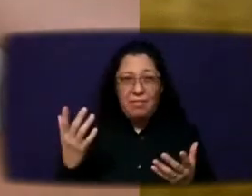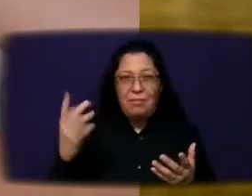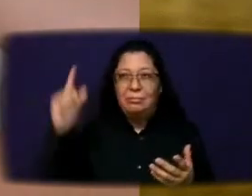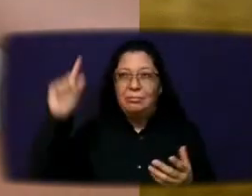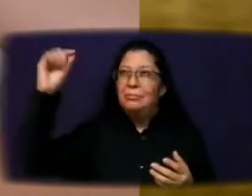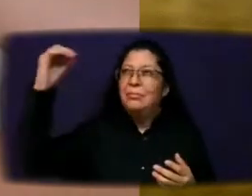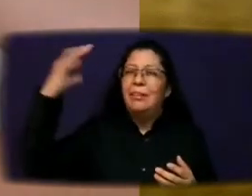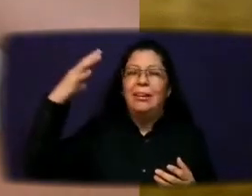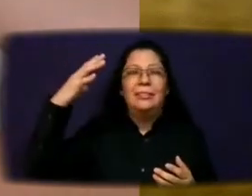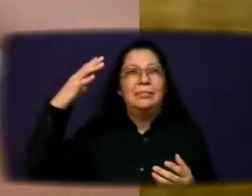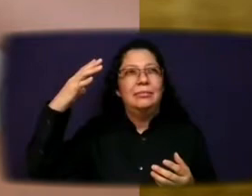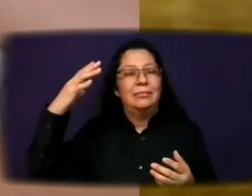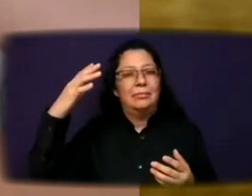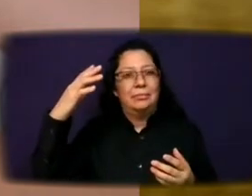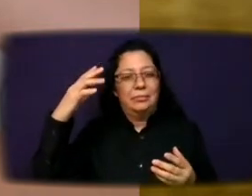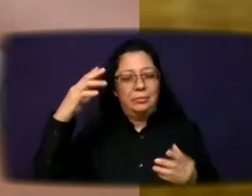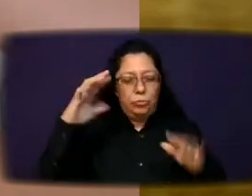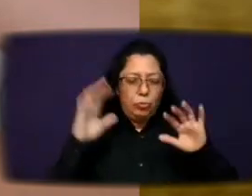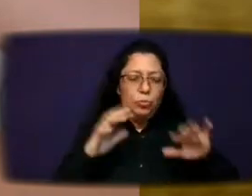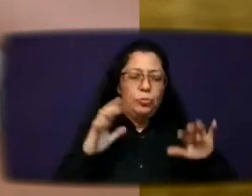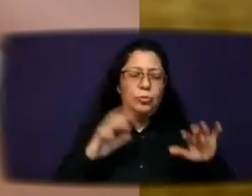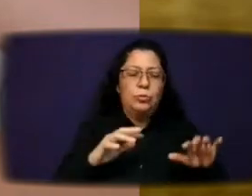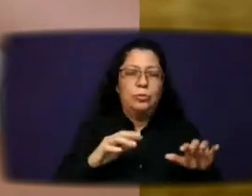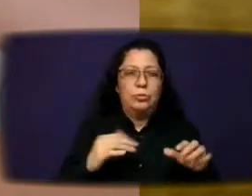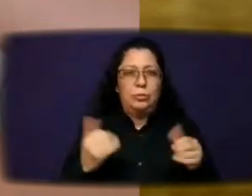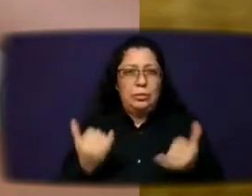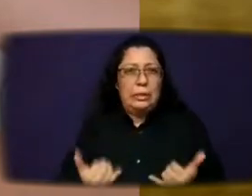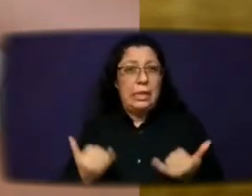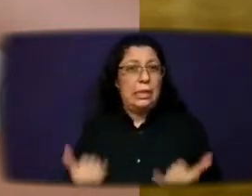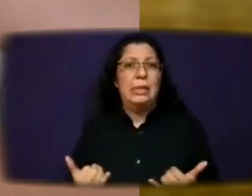por la lluvia, por hoy.